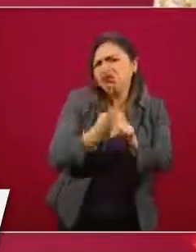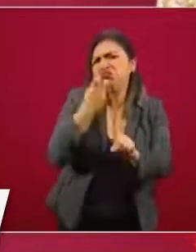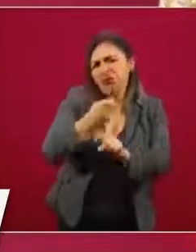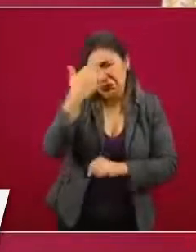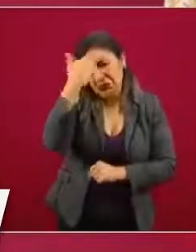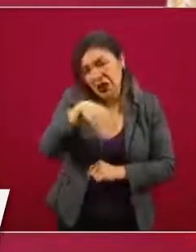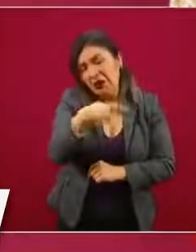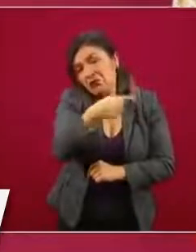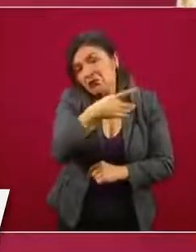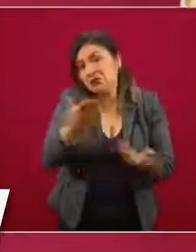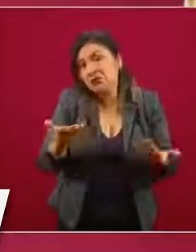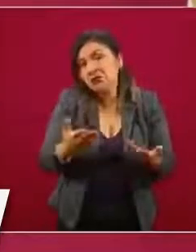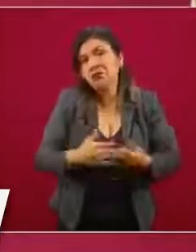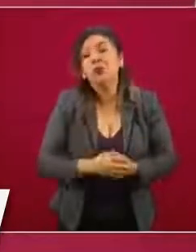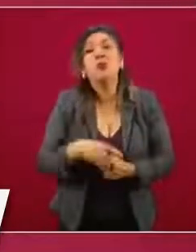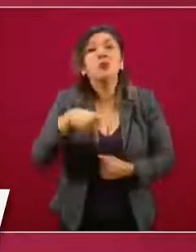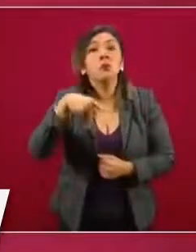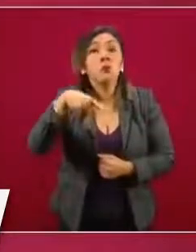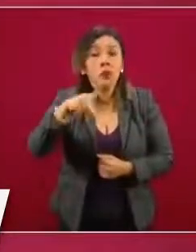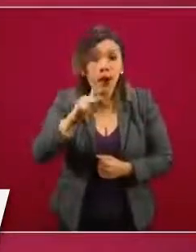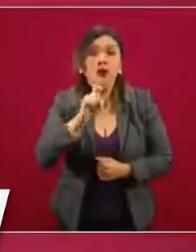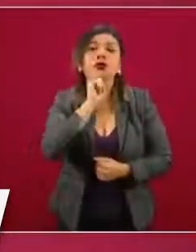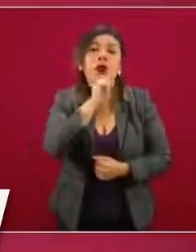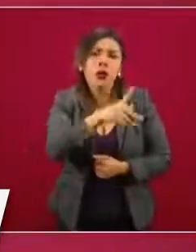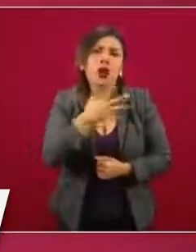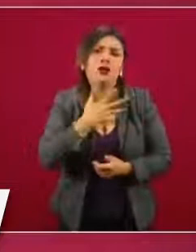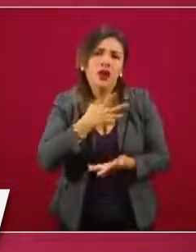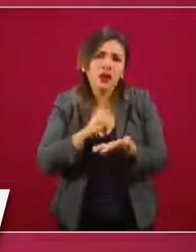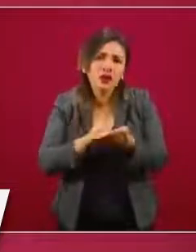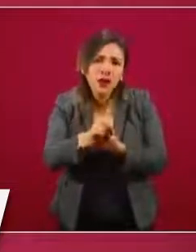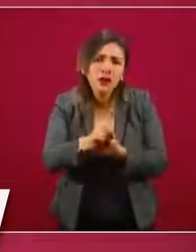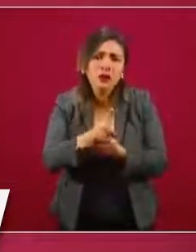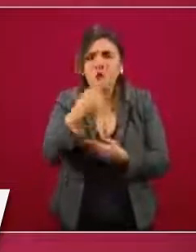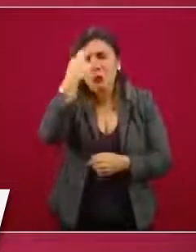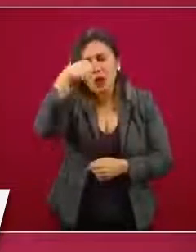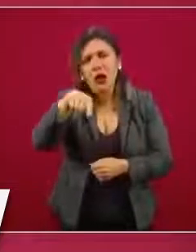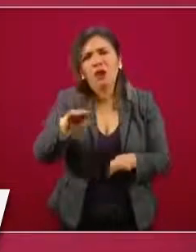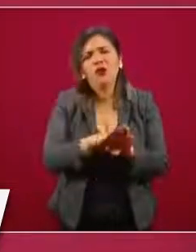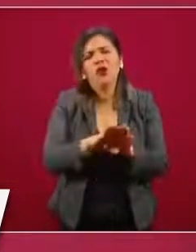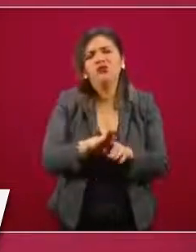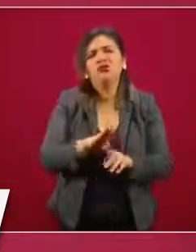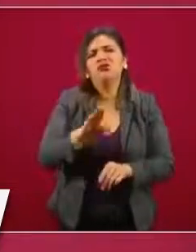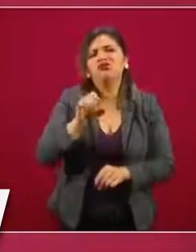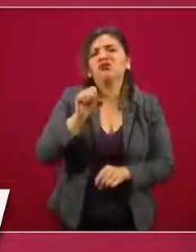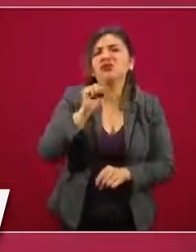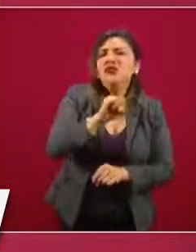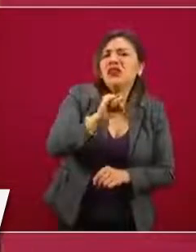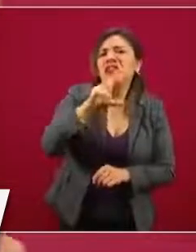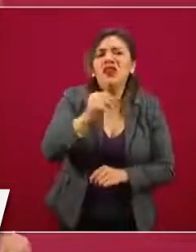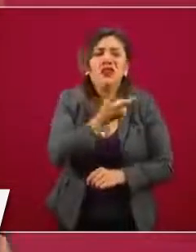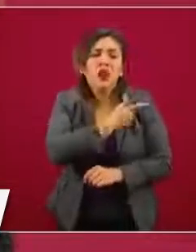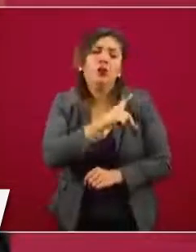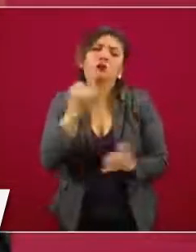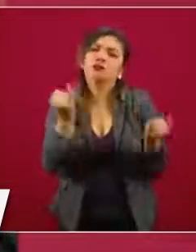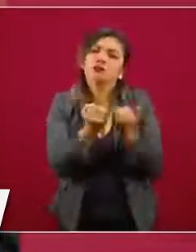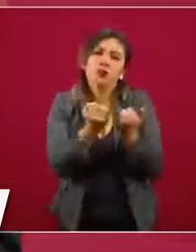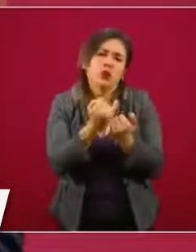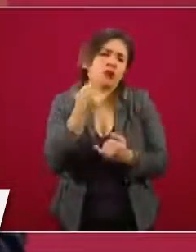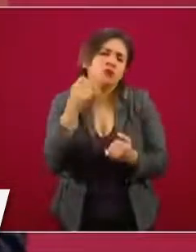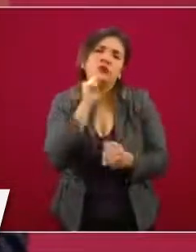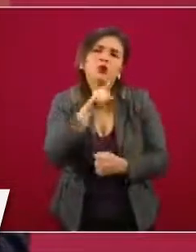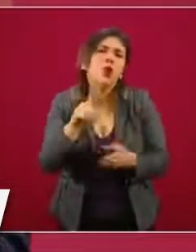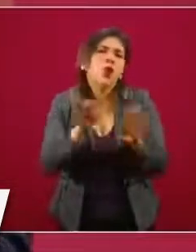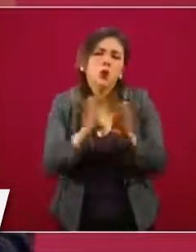pero ejerciendo su derecho a disentir, que es parte de la